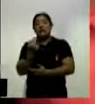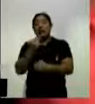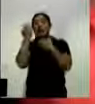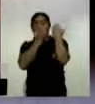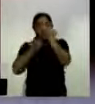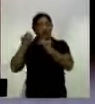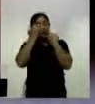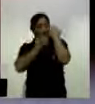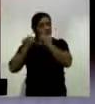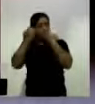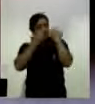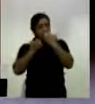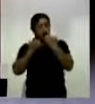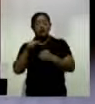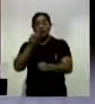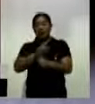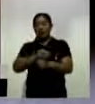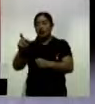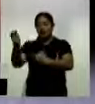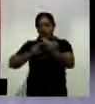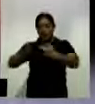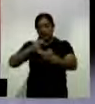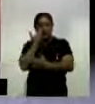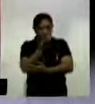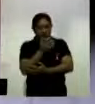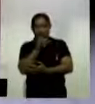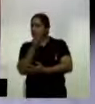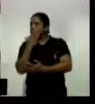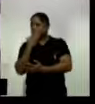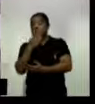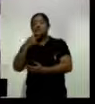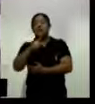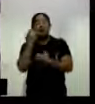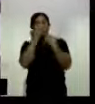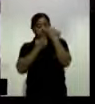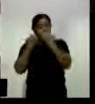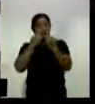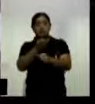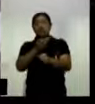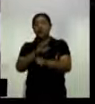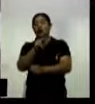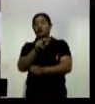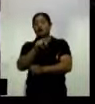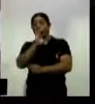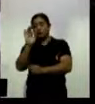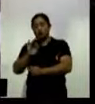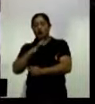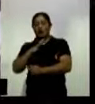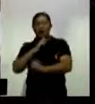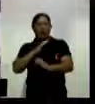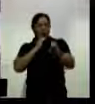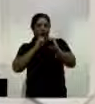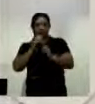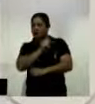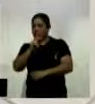evaluación diagnóstica durante el regreso a clases presenciales y reiteró que actualmente el 80% de docentes mantiene comunicación con